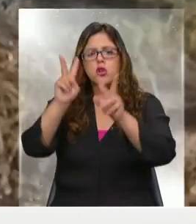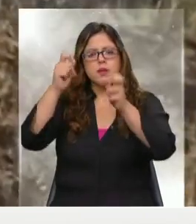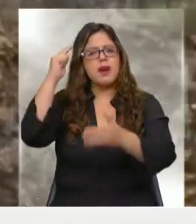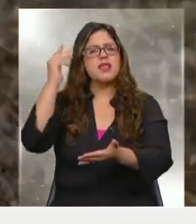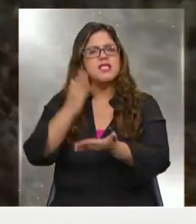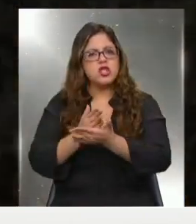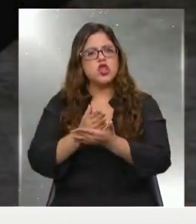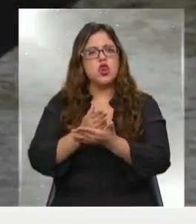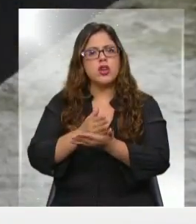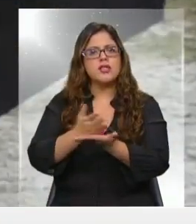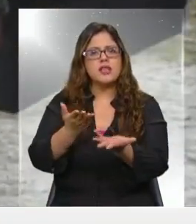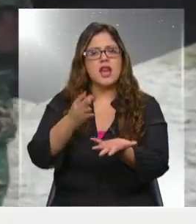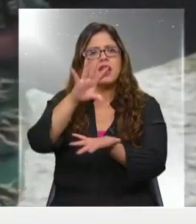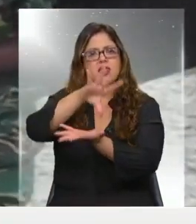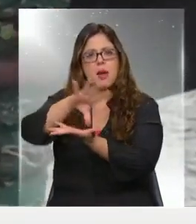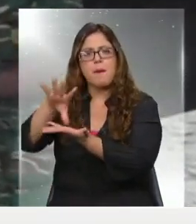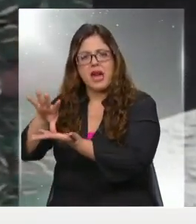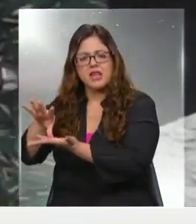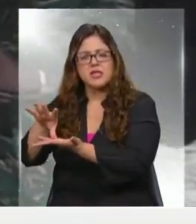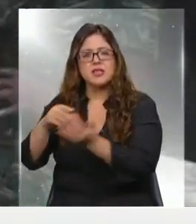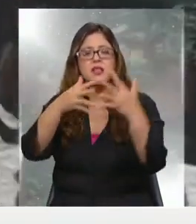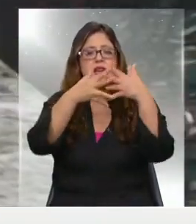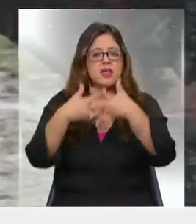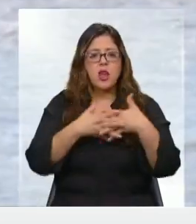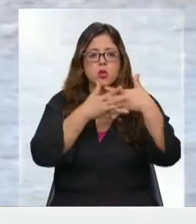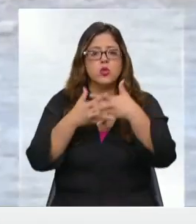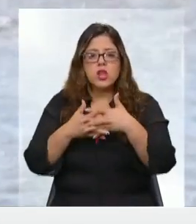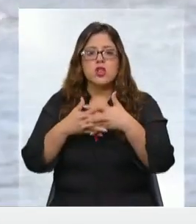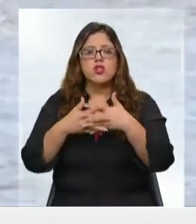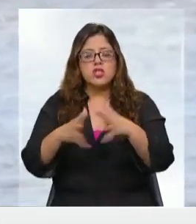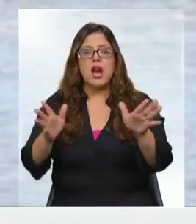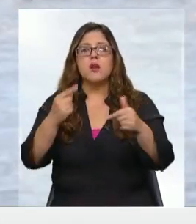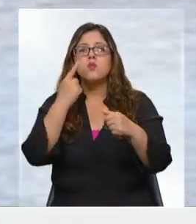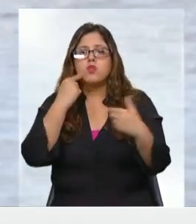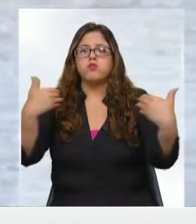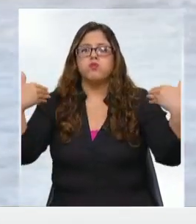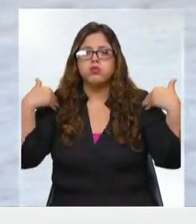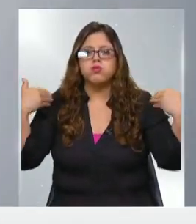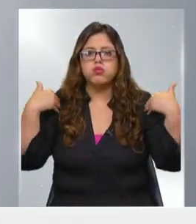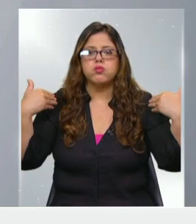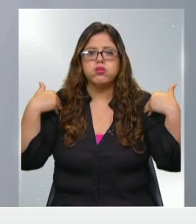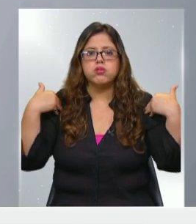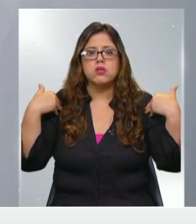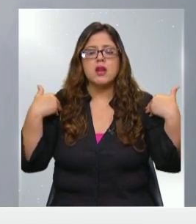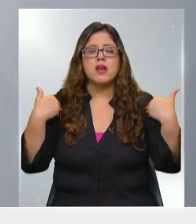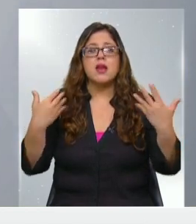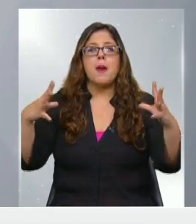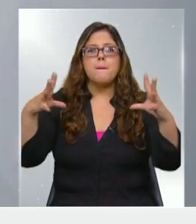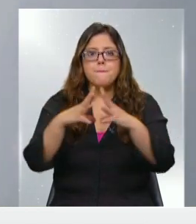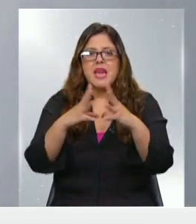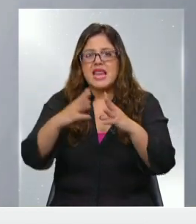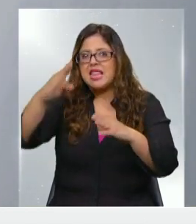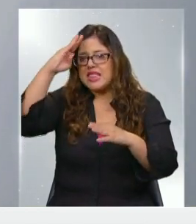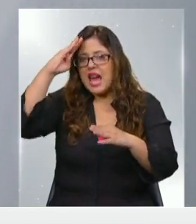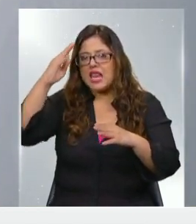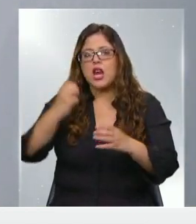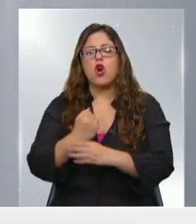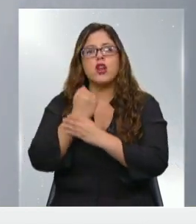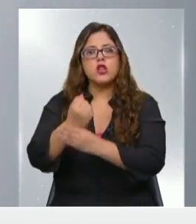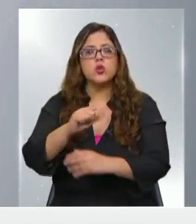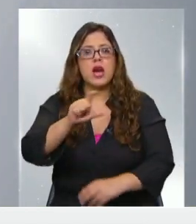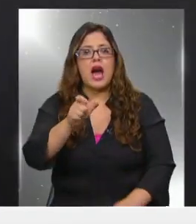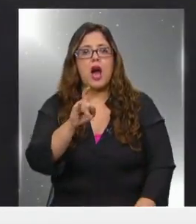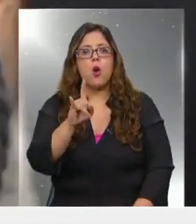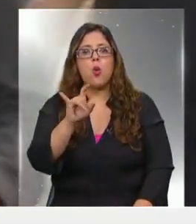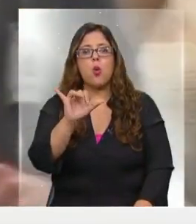decisiones unilaterales. Estados Unidos realizó este jueves ejercicios militares junto a Guyana, mientras Brasil reforzó militarmente